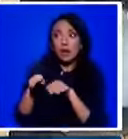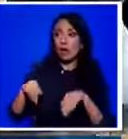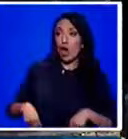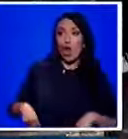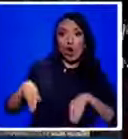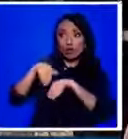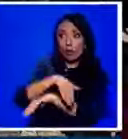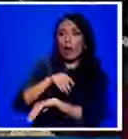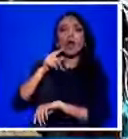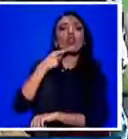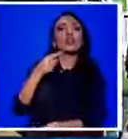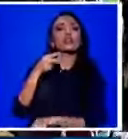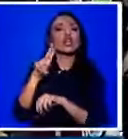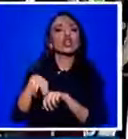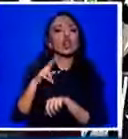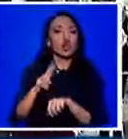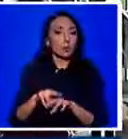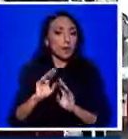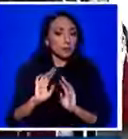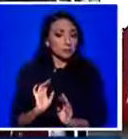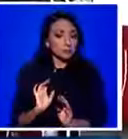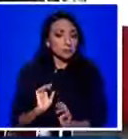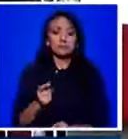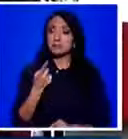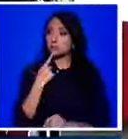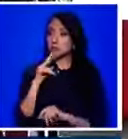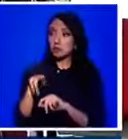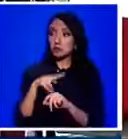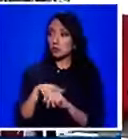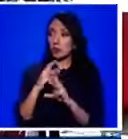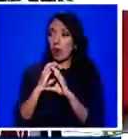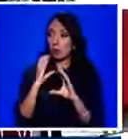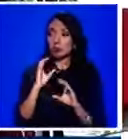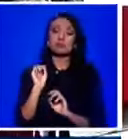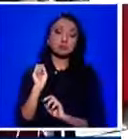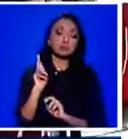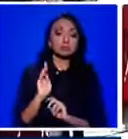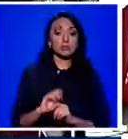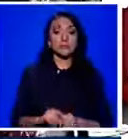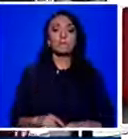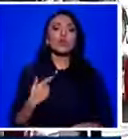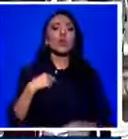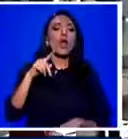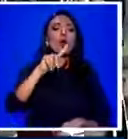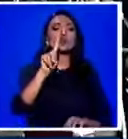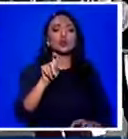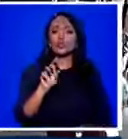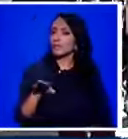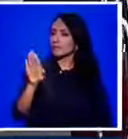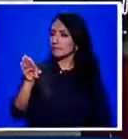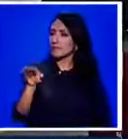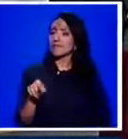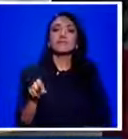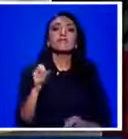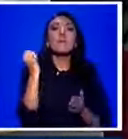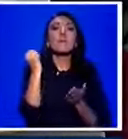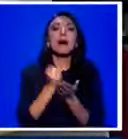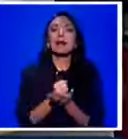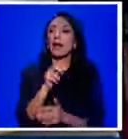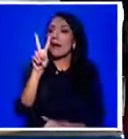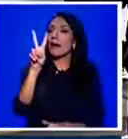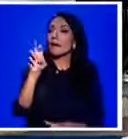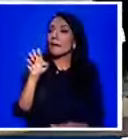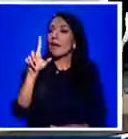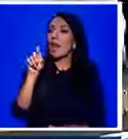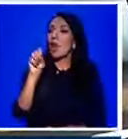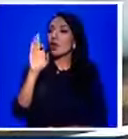Ángel, en la cooperativa Espejo, nos dicen que la situación está normal. Y le consulto, muy buenos días, Velotax, hacia Tulcán. Cuéntenos,